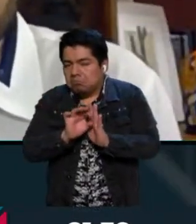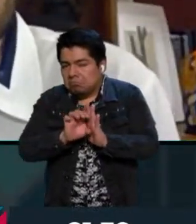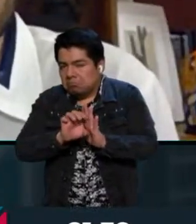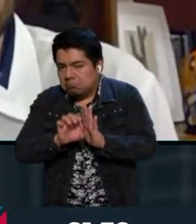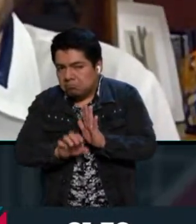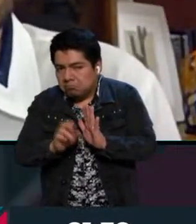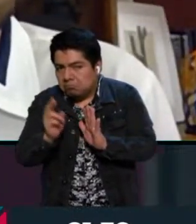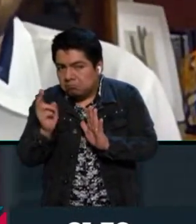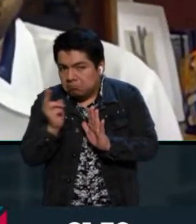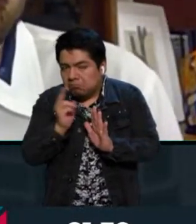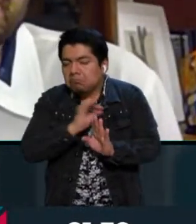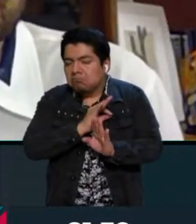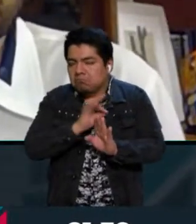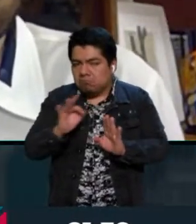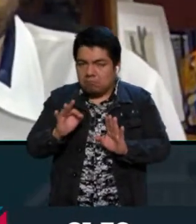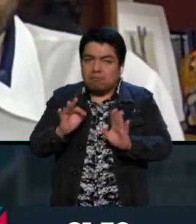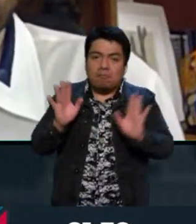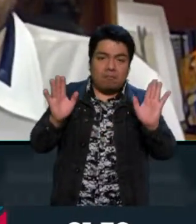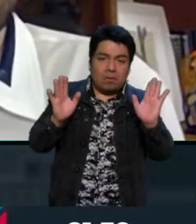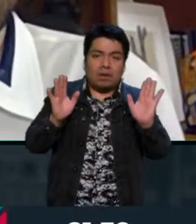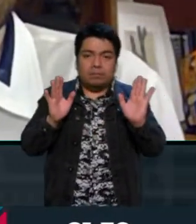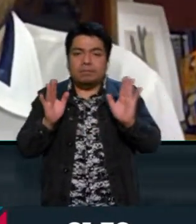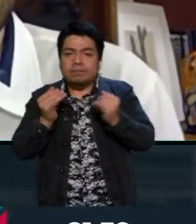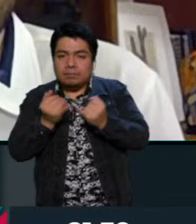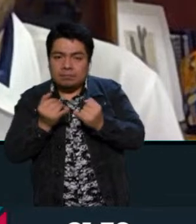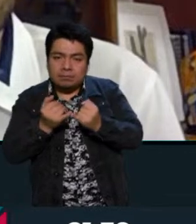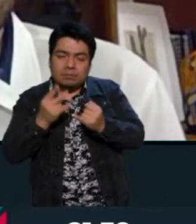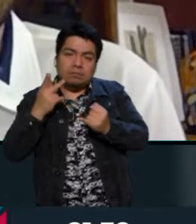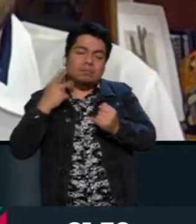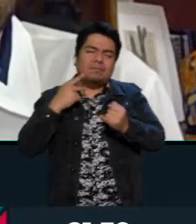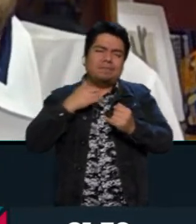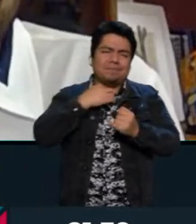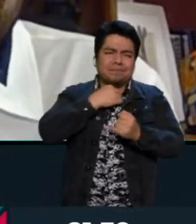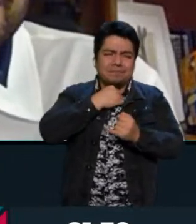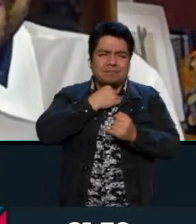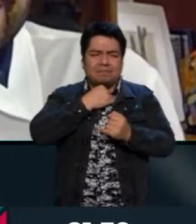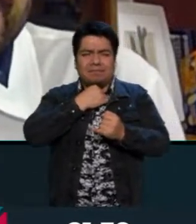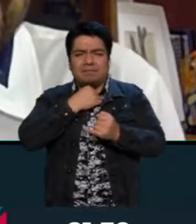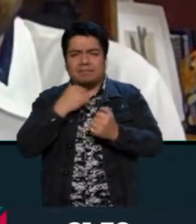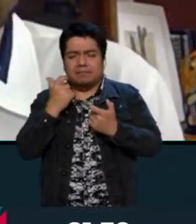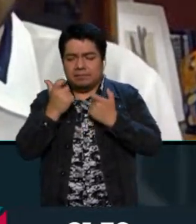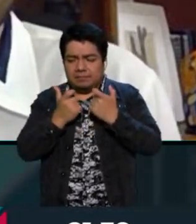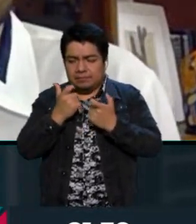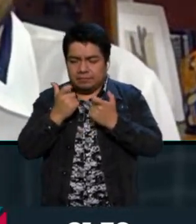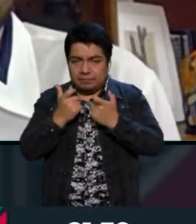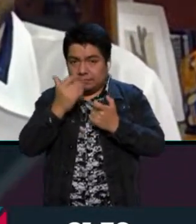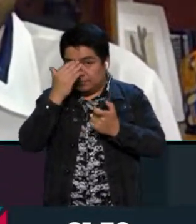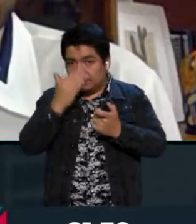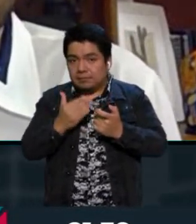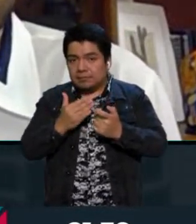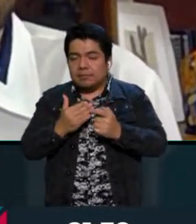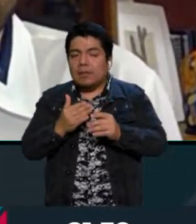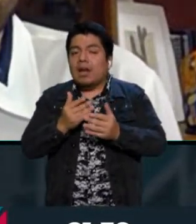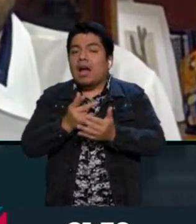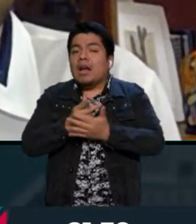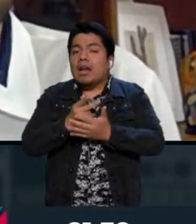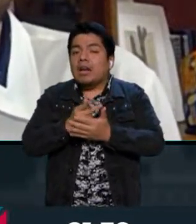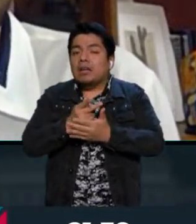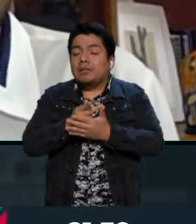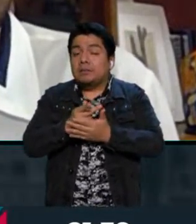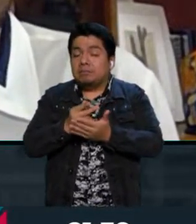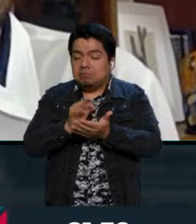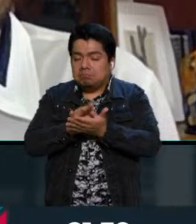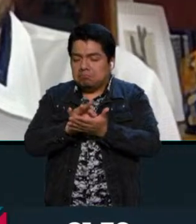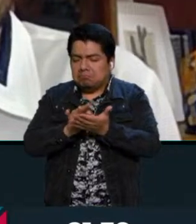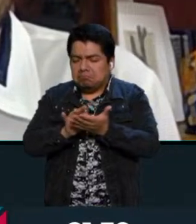digamos, si lo quisiera, y además tiene una política monetaria restrictiva, es decir, la tasa de política monetaria está muy